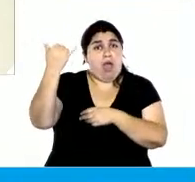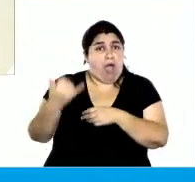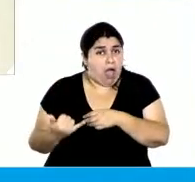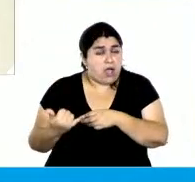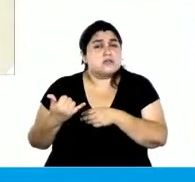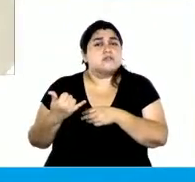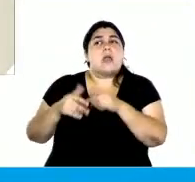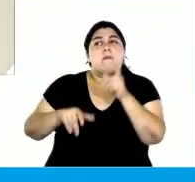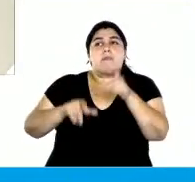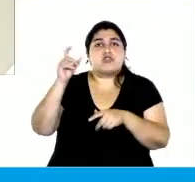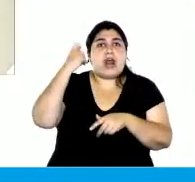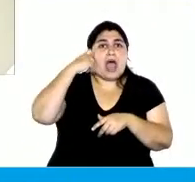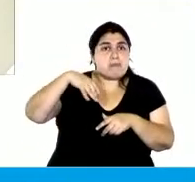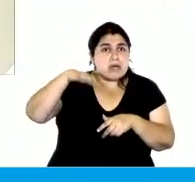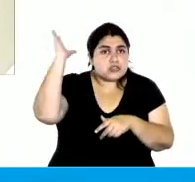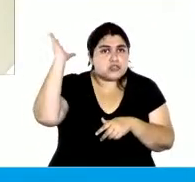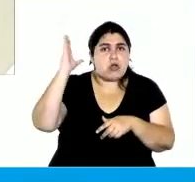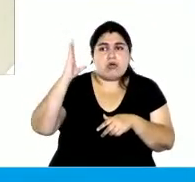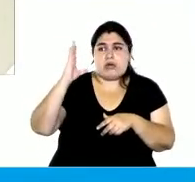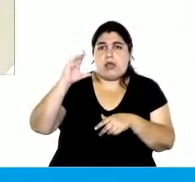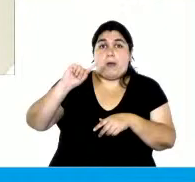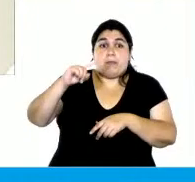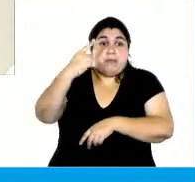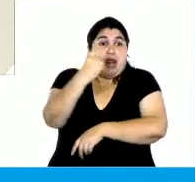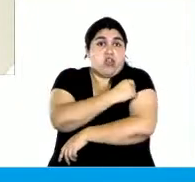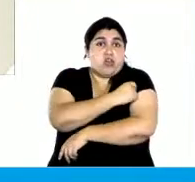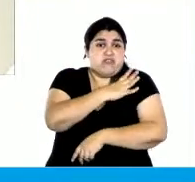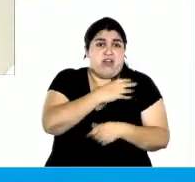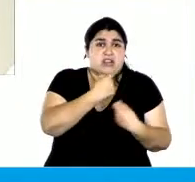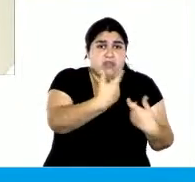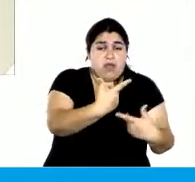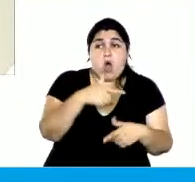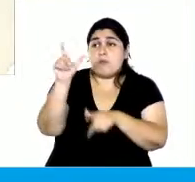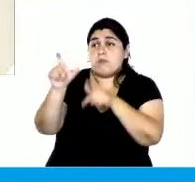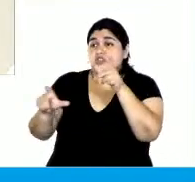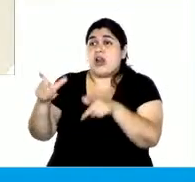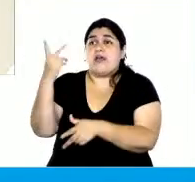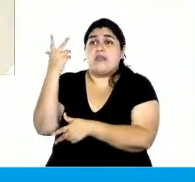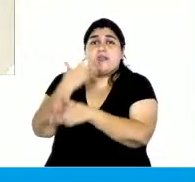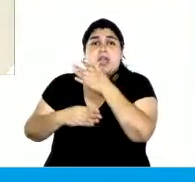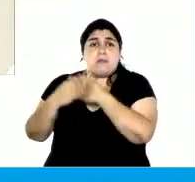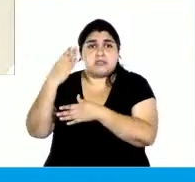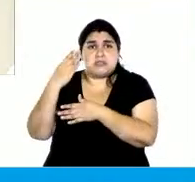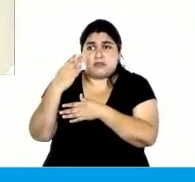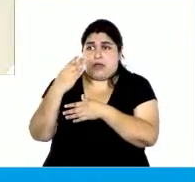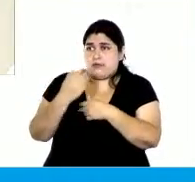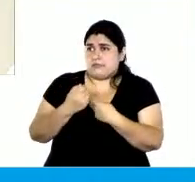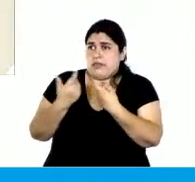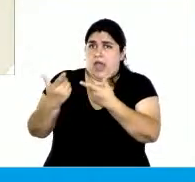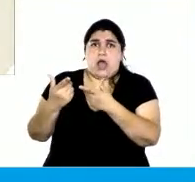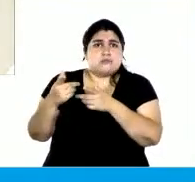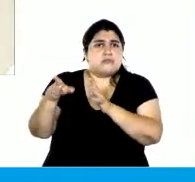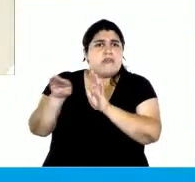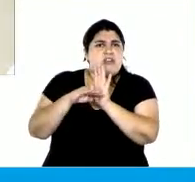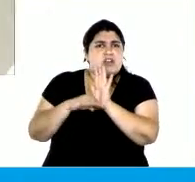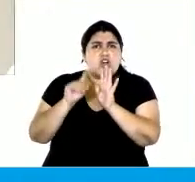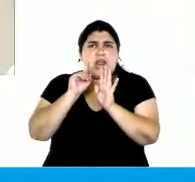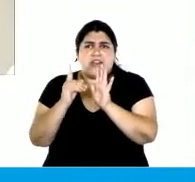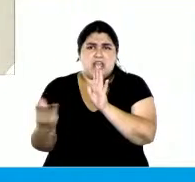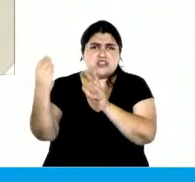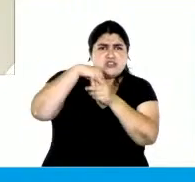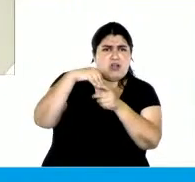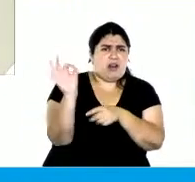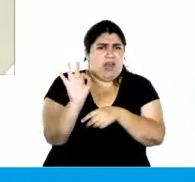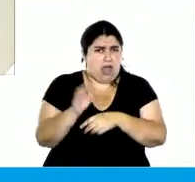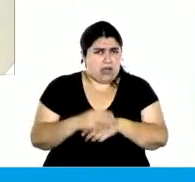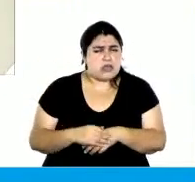adultos mayores sin siquiera la primera dosis o personas con discapacidad que no son consideradas como factores de riesgo. Entonces, este es un llamado,